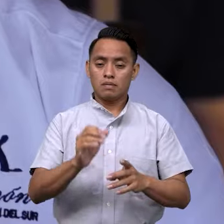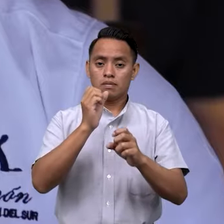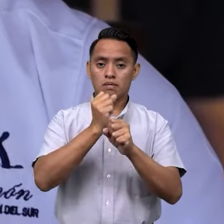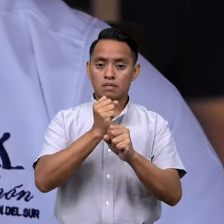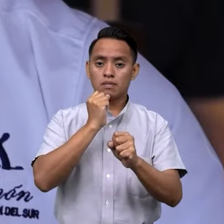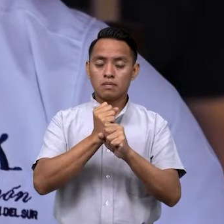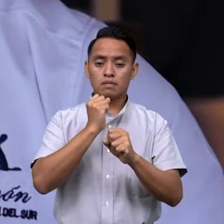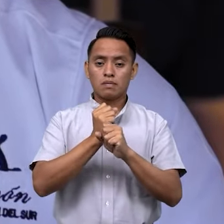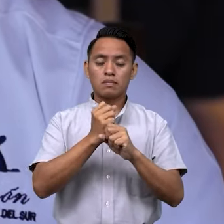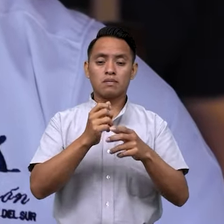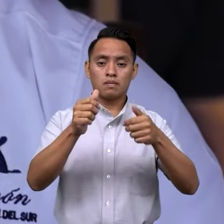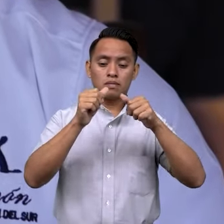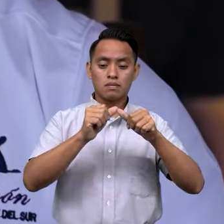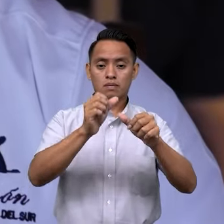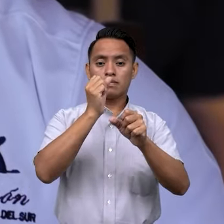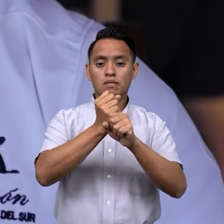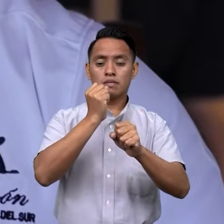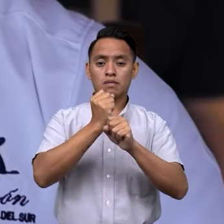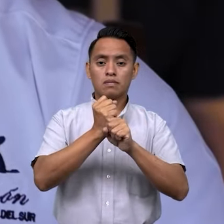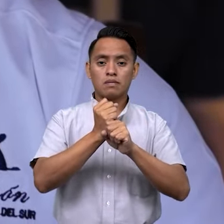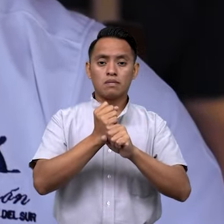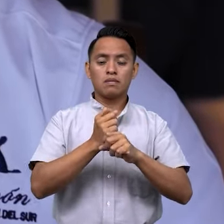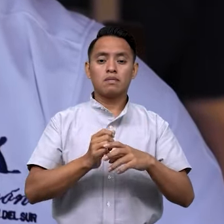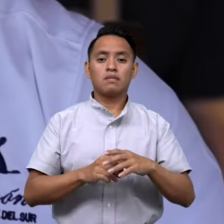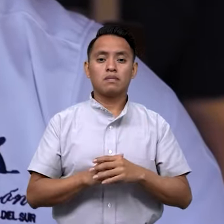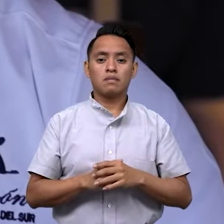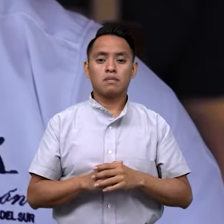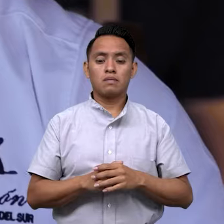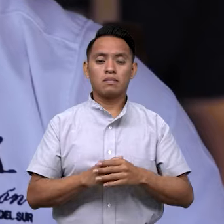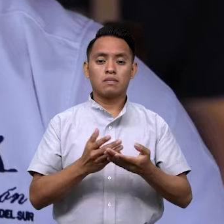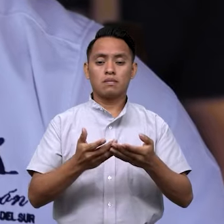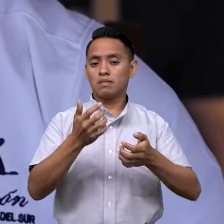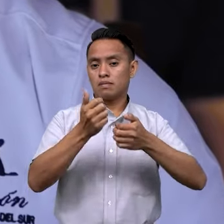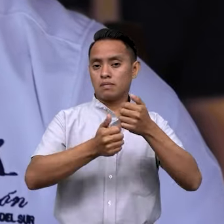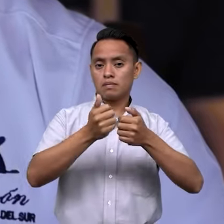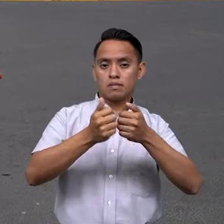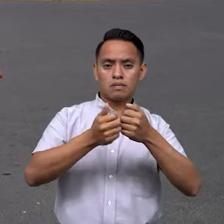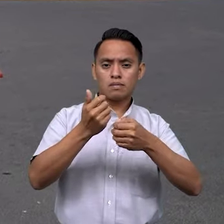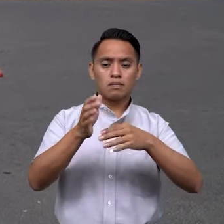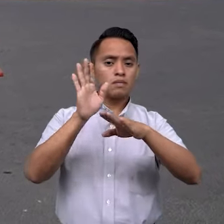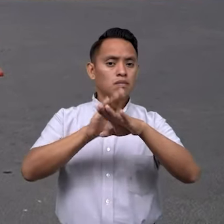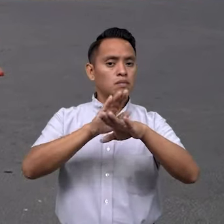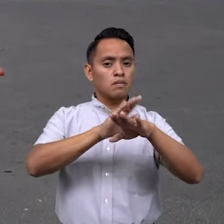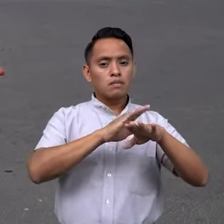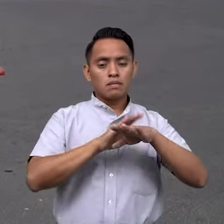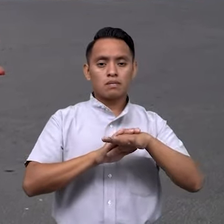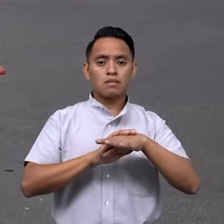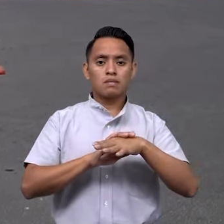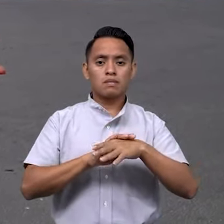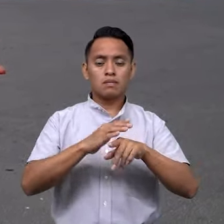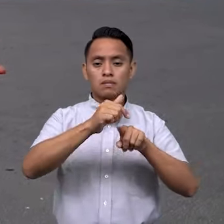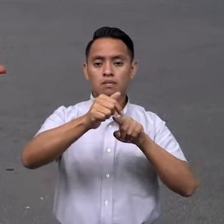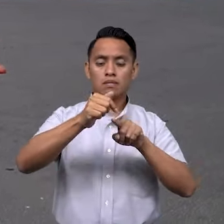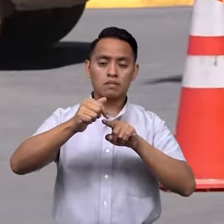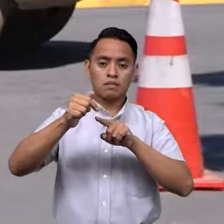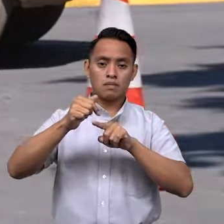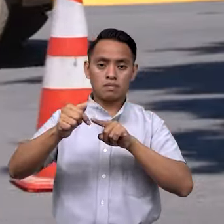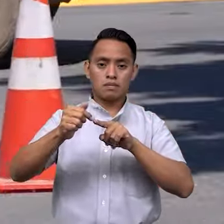que hemos estado trabajando con nuestro personal ante situaciones emergentes. La